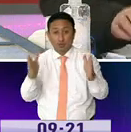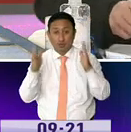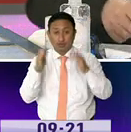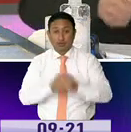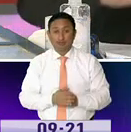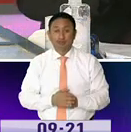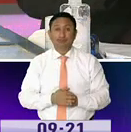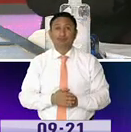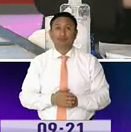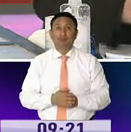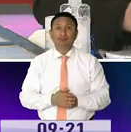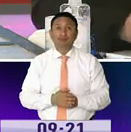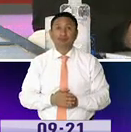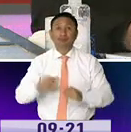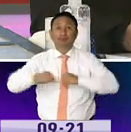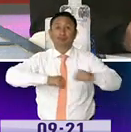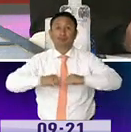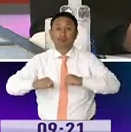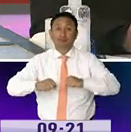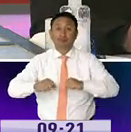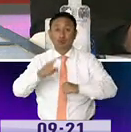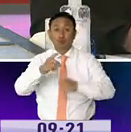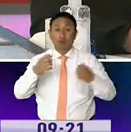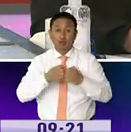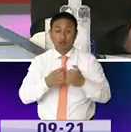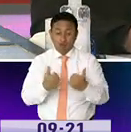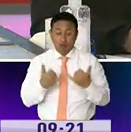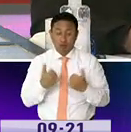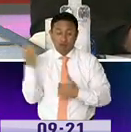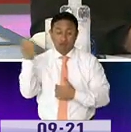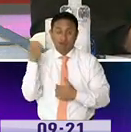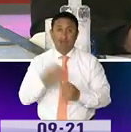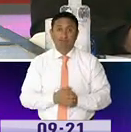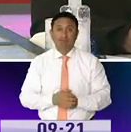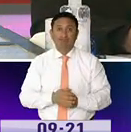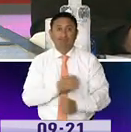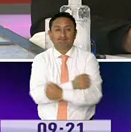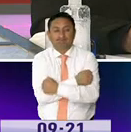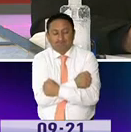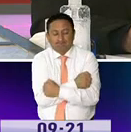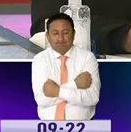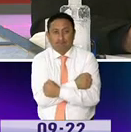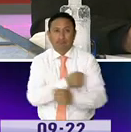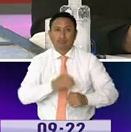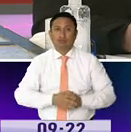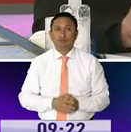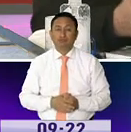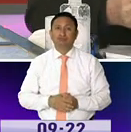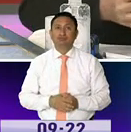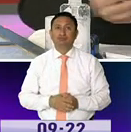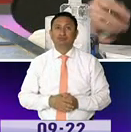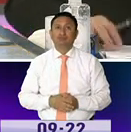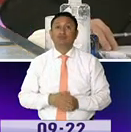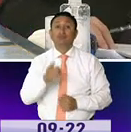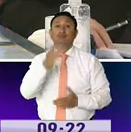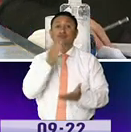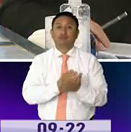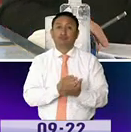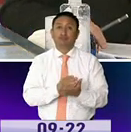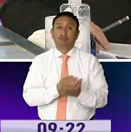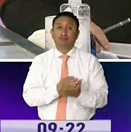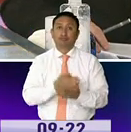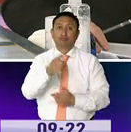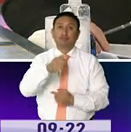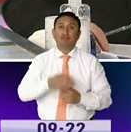que se están realizando, abnegados de todo su equipo en esta época de emergencia. Un abrazo a la distancia también, secretario Díaz. Tiempo de ir a una